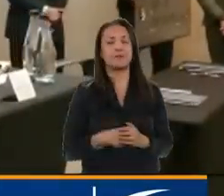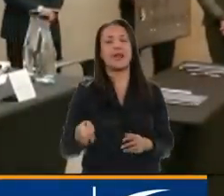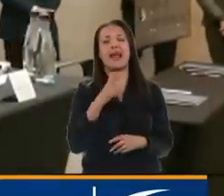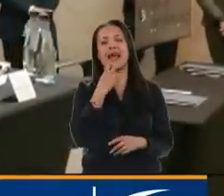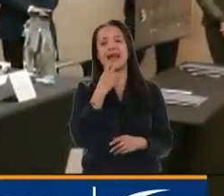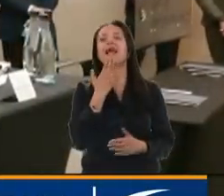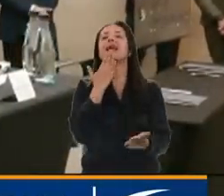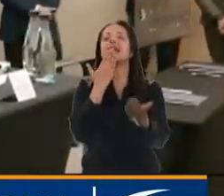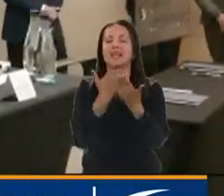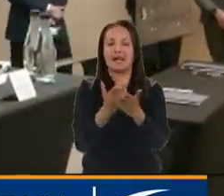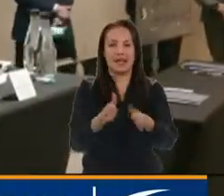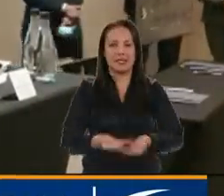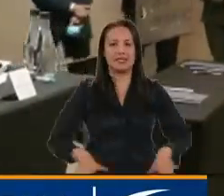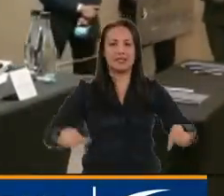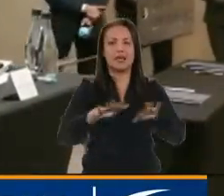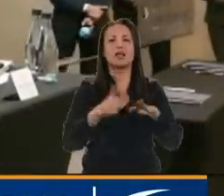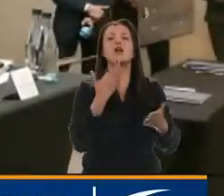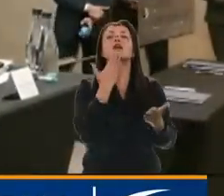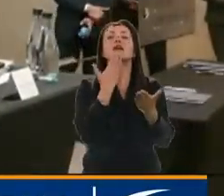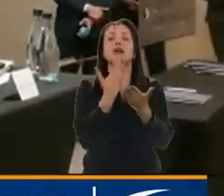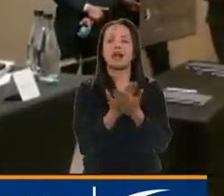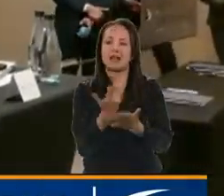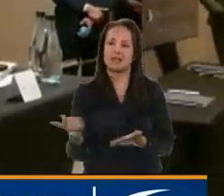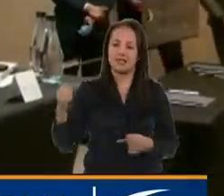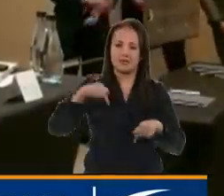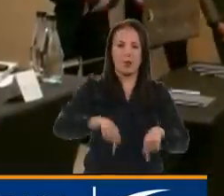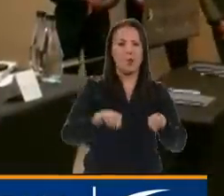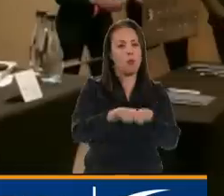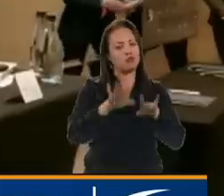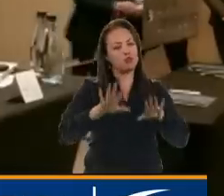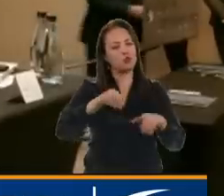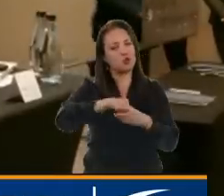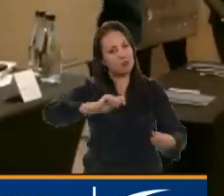Gracias por este espacio, gracias por ser parte del cambio.